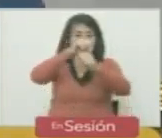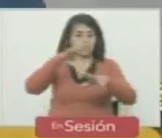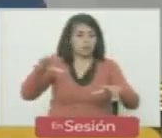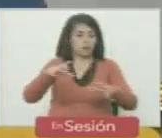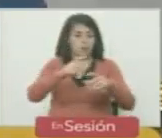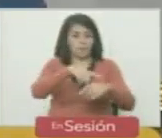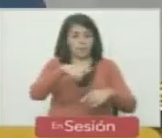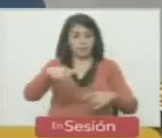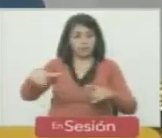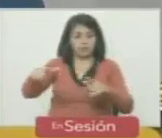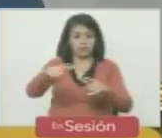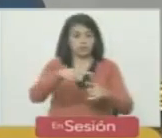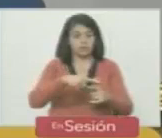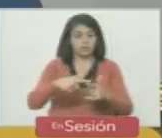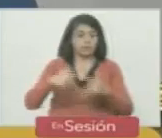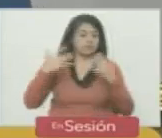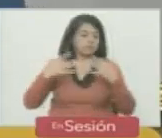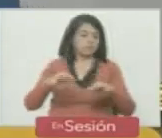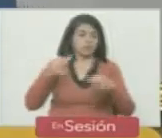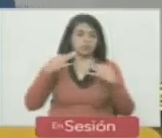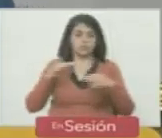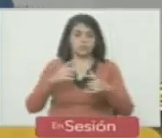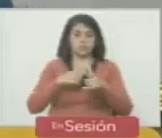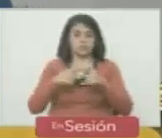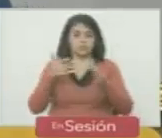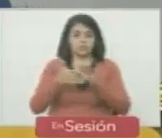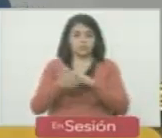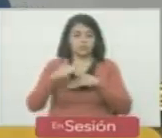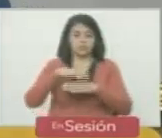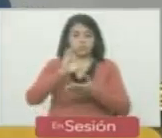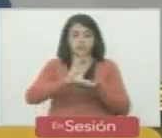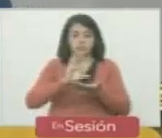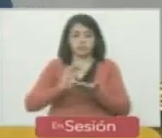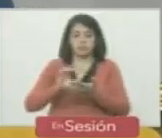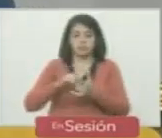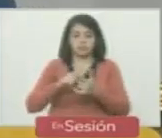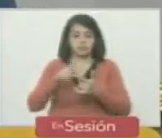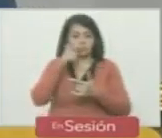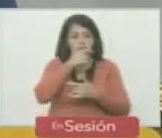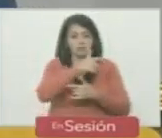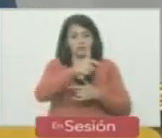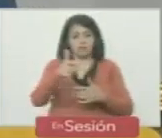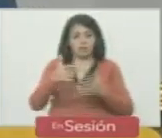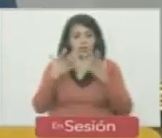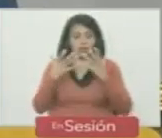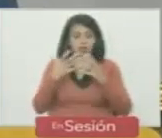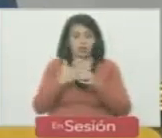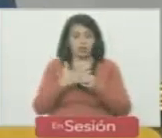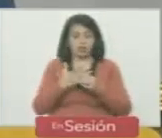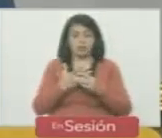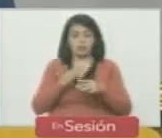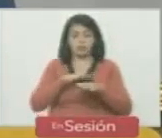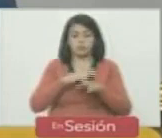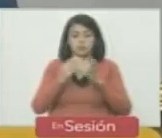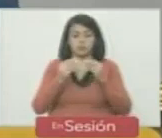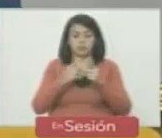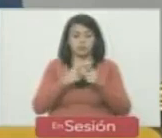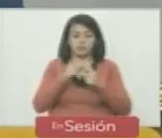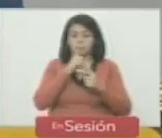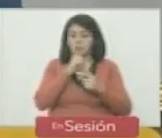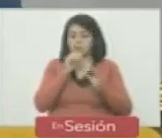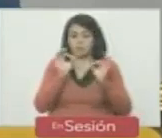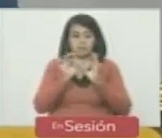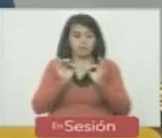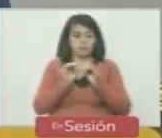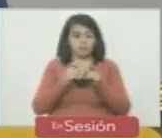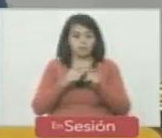inerme, sobre población civil, sobre ciudades pobladas, densamente pobladas, que no tenían la